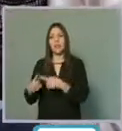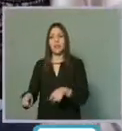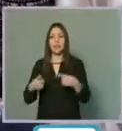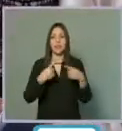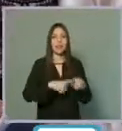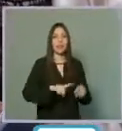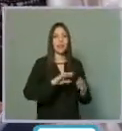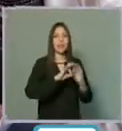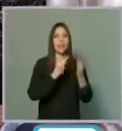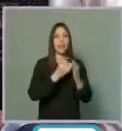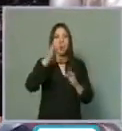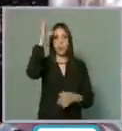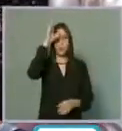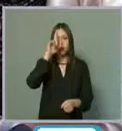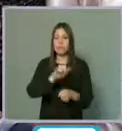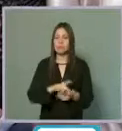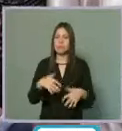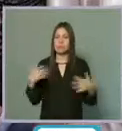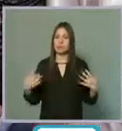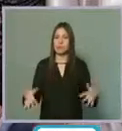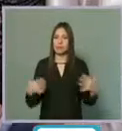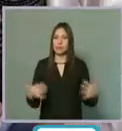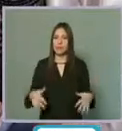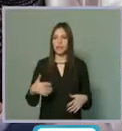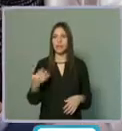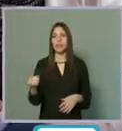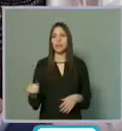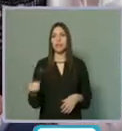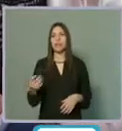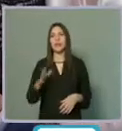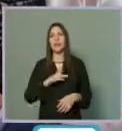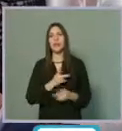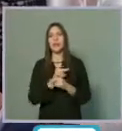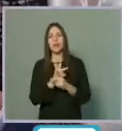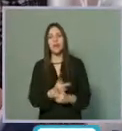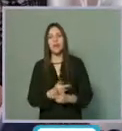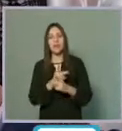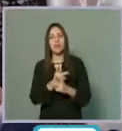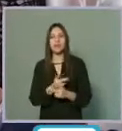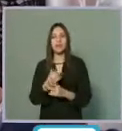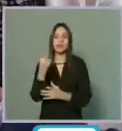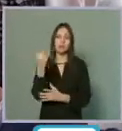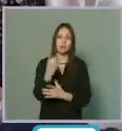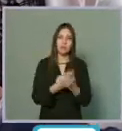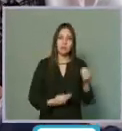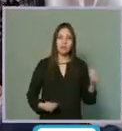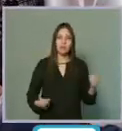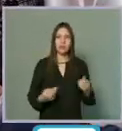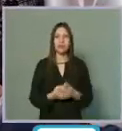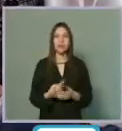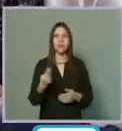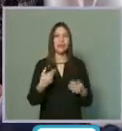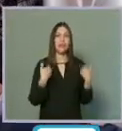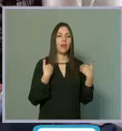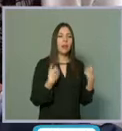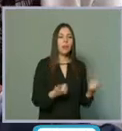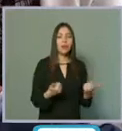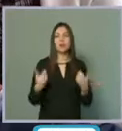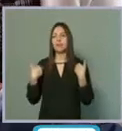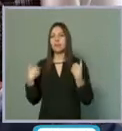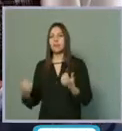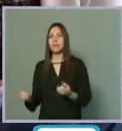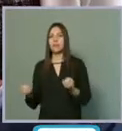bárbaro, ¿no? Y bueno, tolerancia de ambos lados, de entendernos y